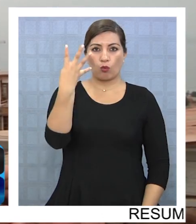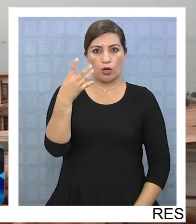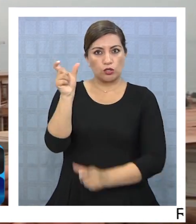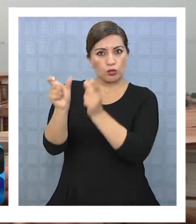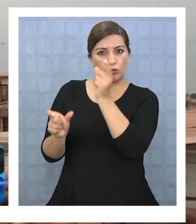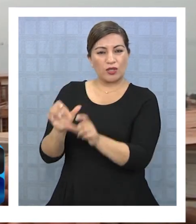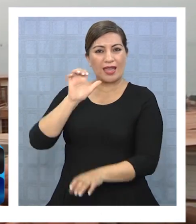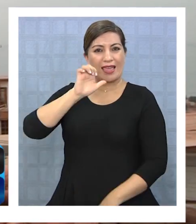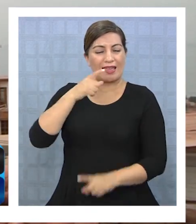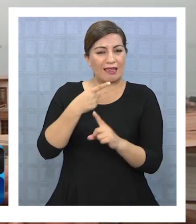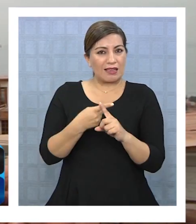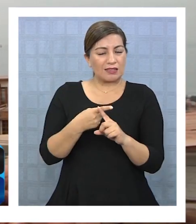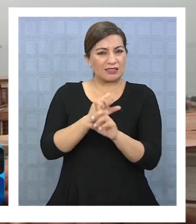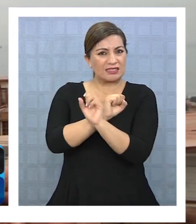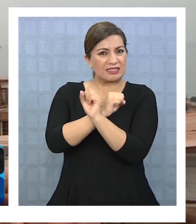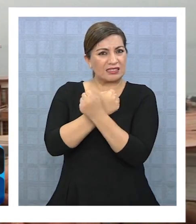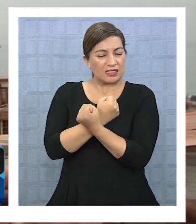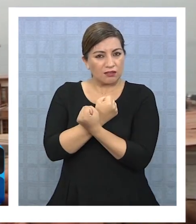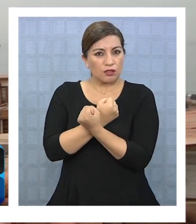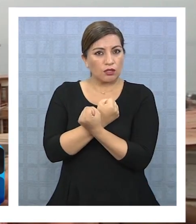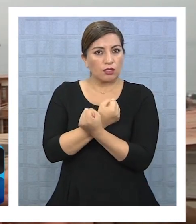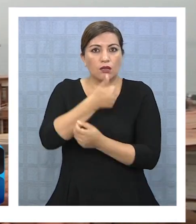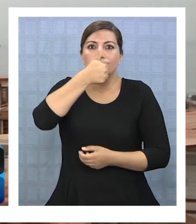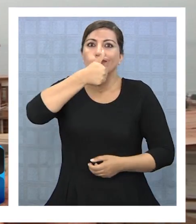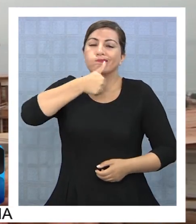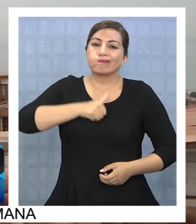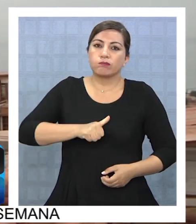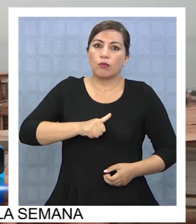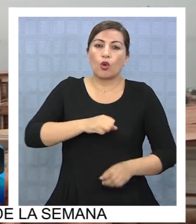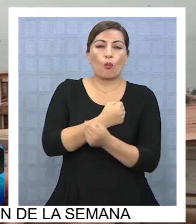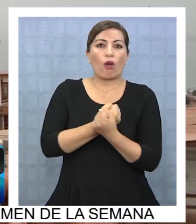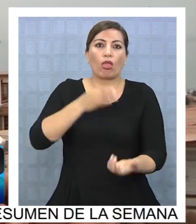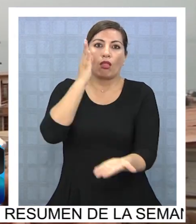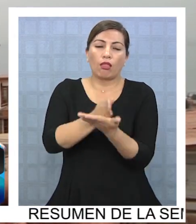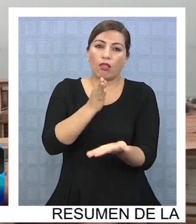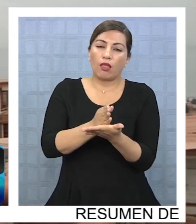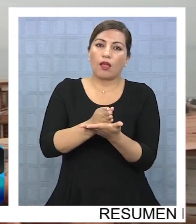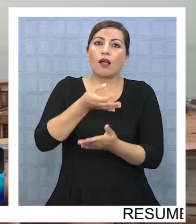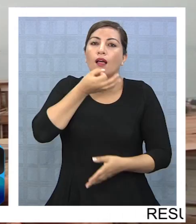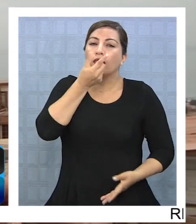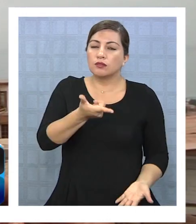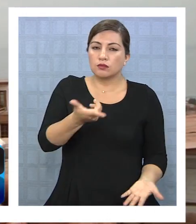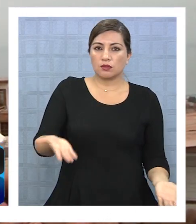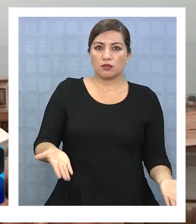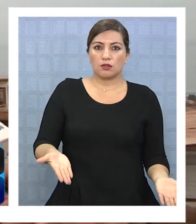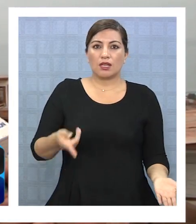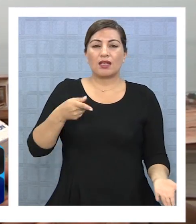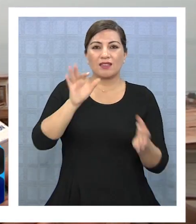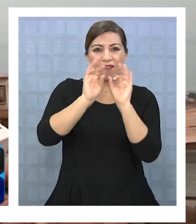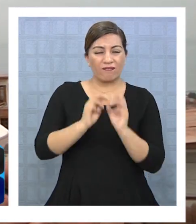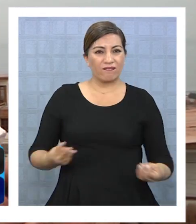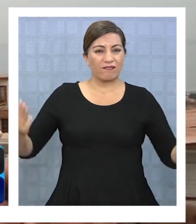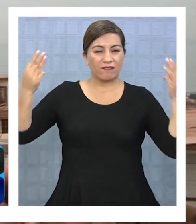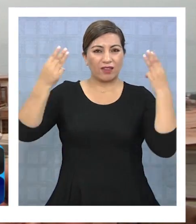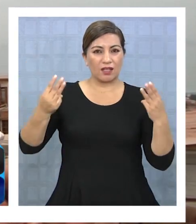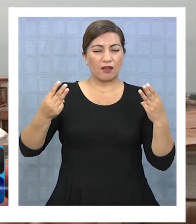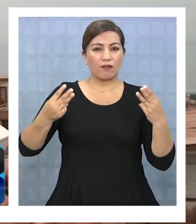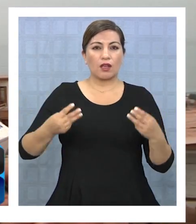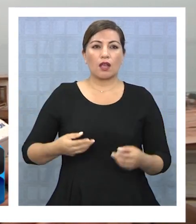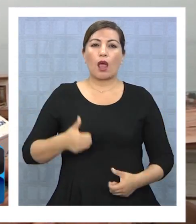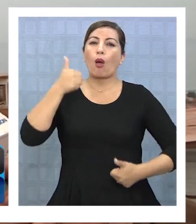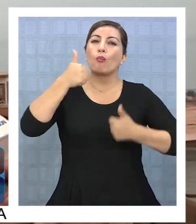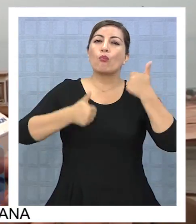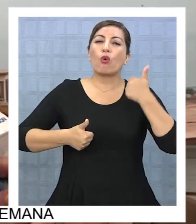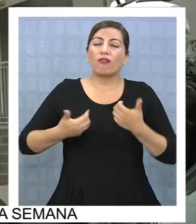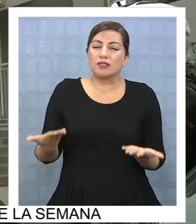manos de cuatro personas, ex carabineros, que guardaron un pacto de silencio y que no se les puede obligar a confesar. Y por lo tanto, el desafío de la Fiscalía es buscar todas